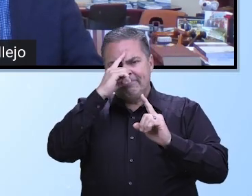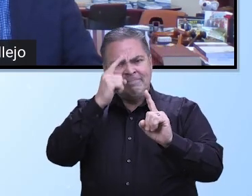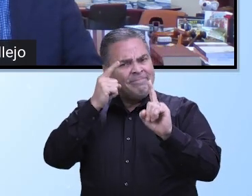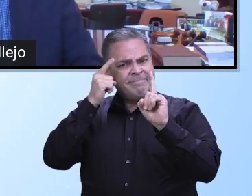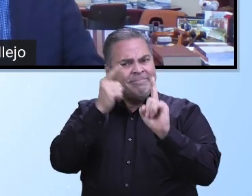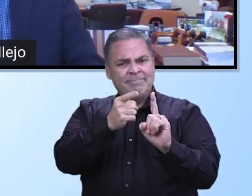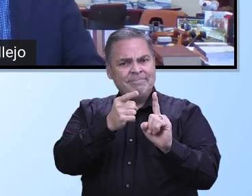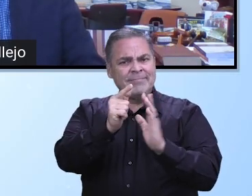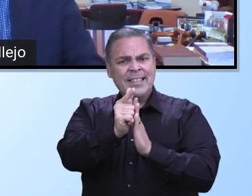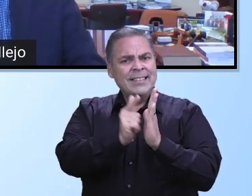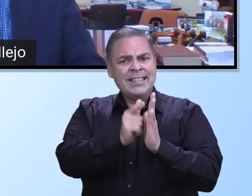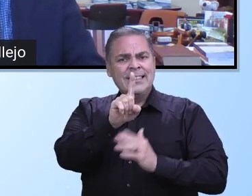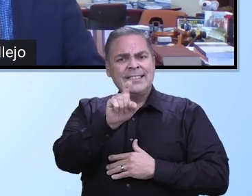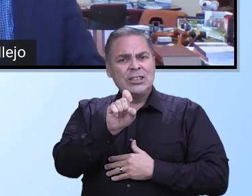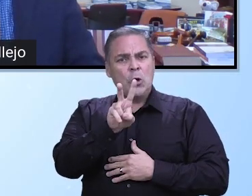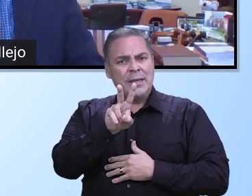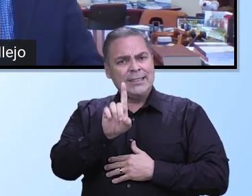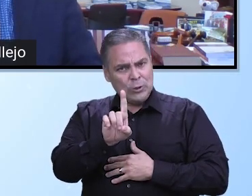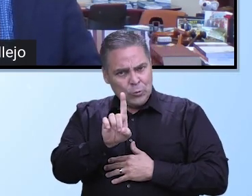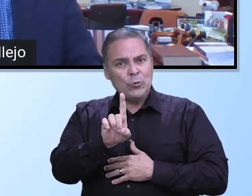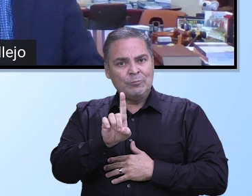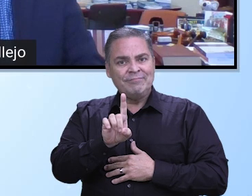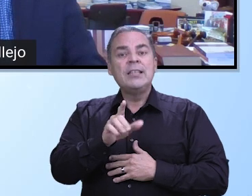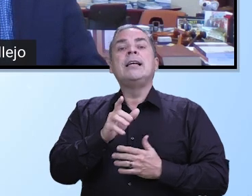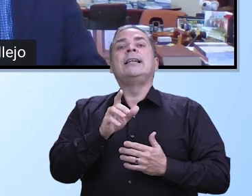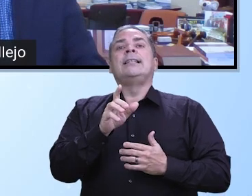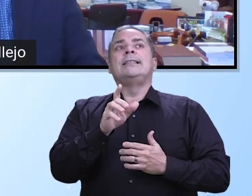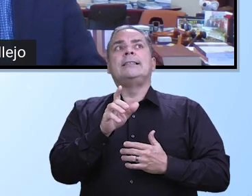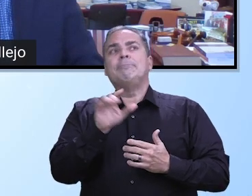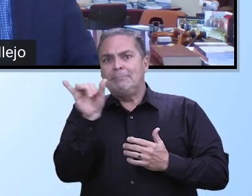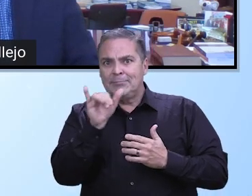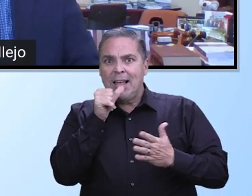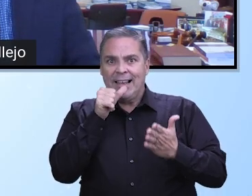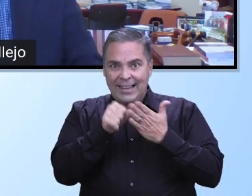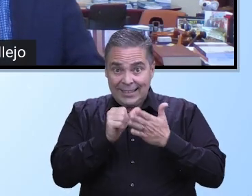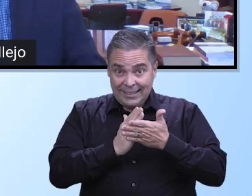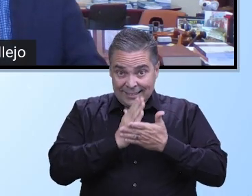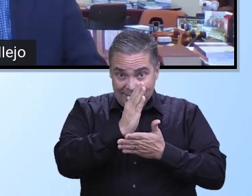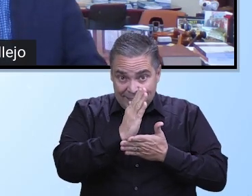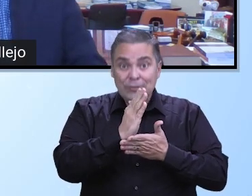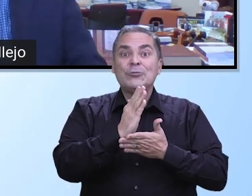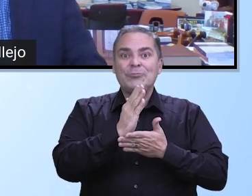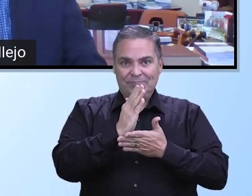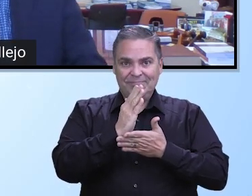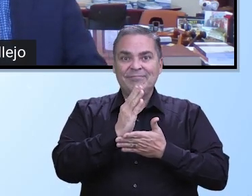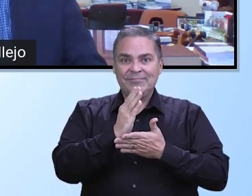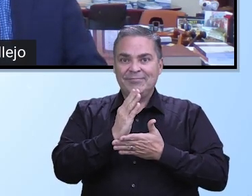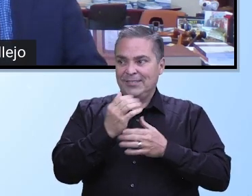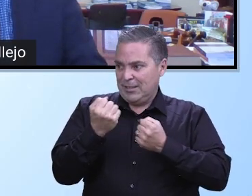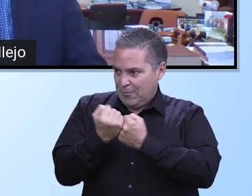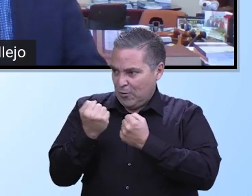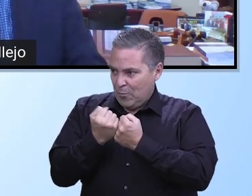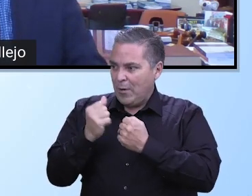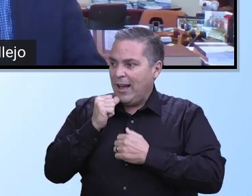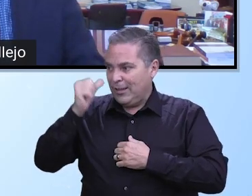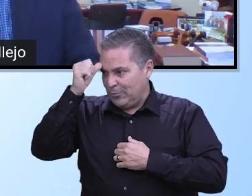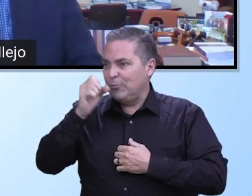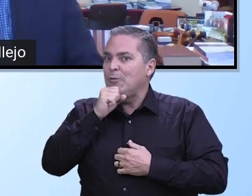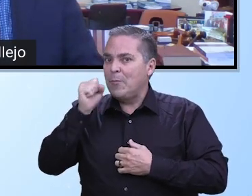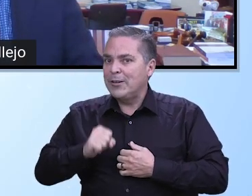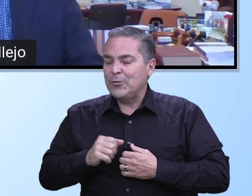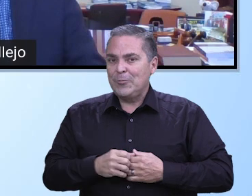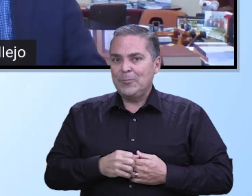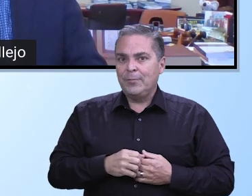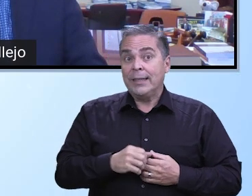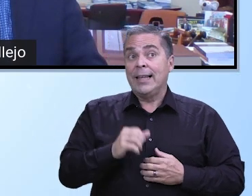de esta ley que se conoce como la Carta de Derechos a favor de las personas adultas mayores. Bueno, esta ley, que es la